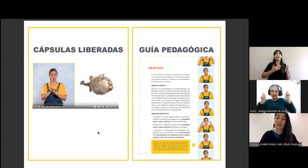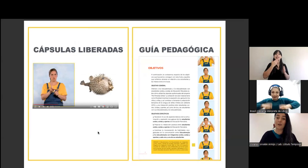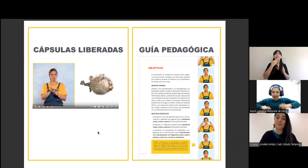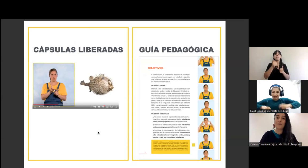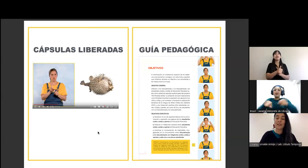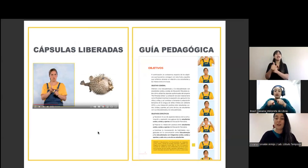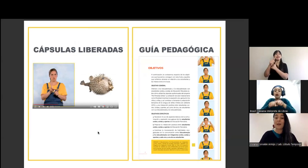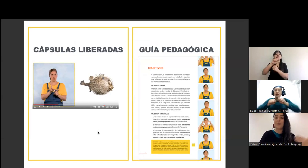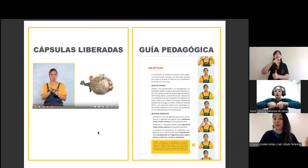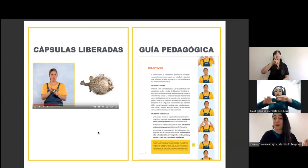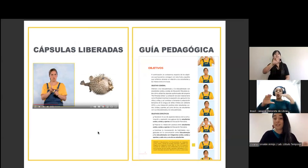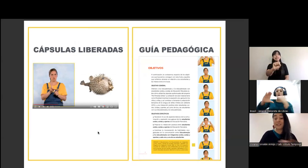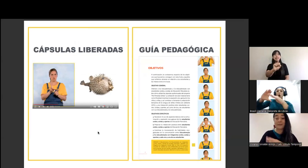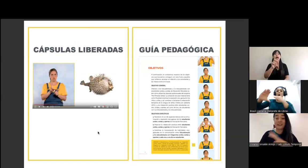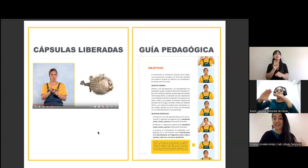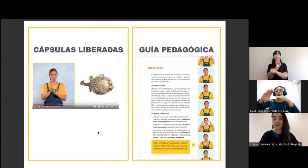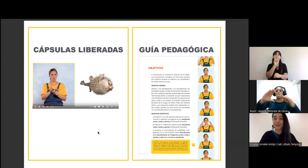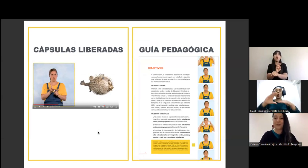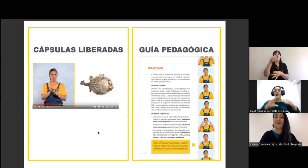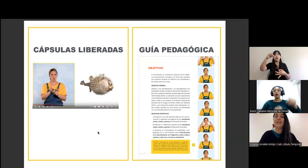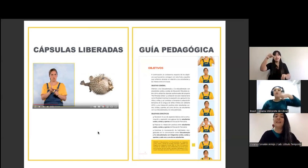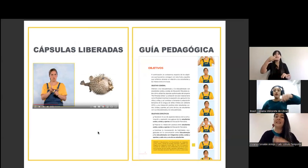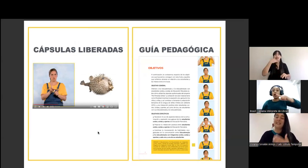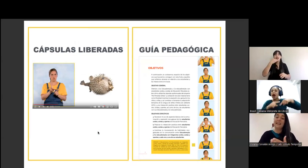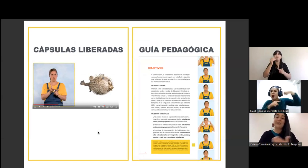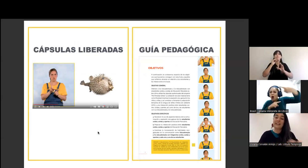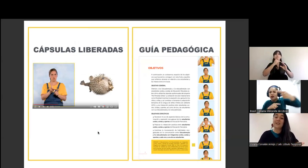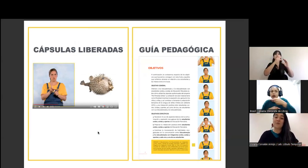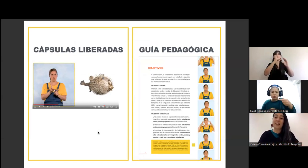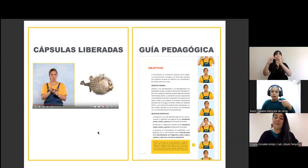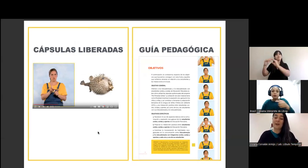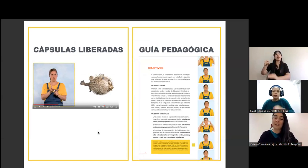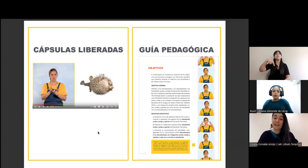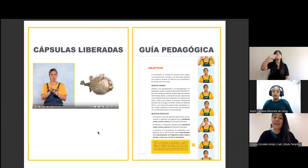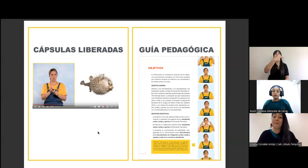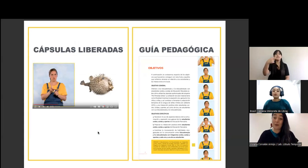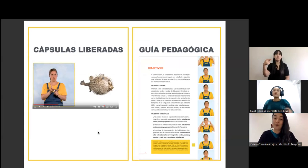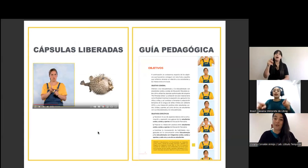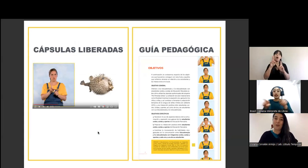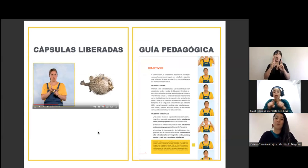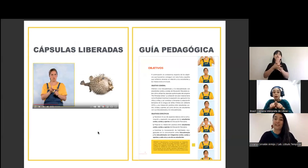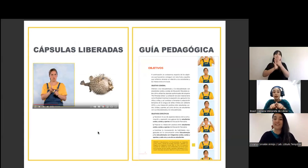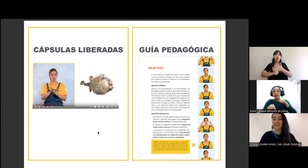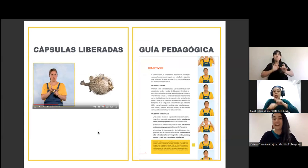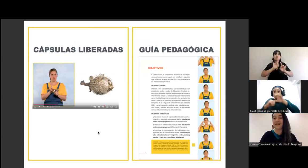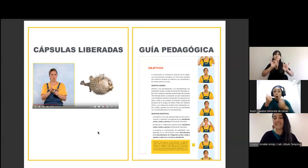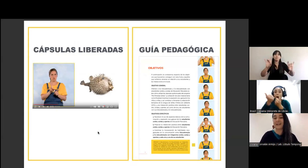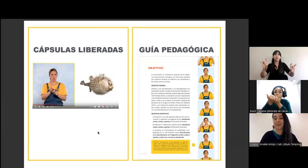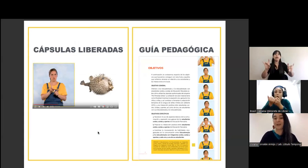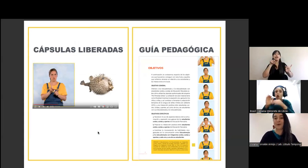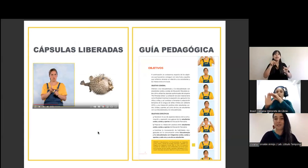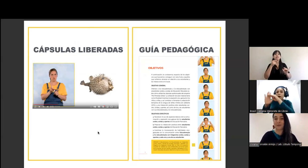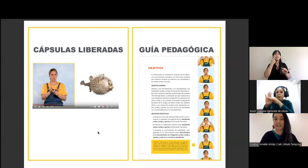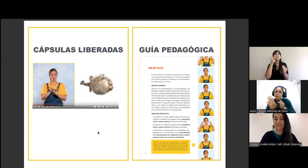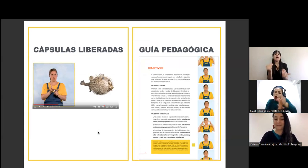su correo. Espero la próxima semana llegue todo esto. Y ahí tendrán una guía pedagógica de apoyo de cómo utilizar estas